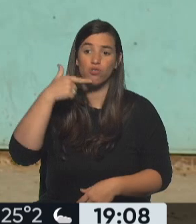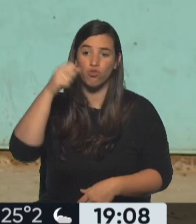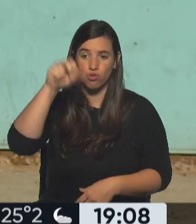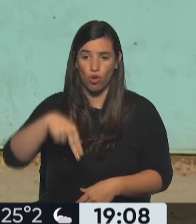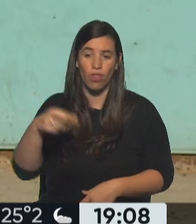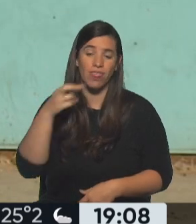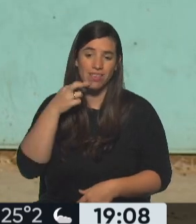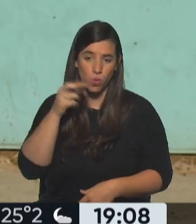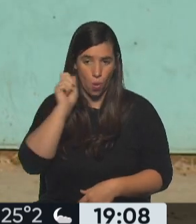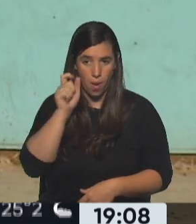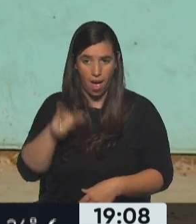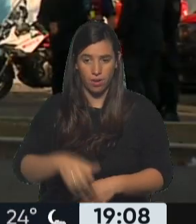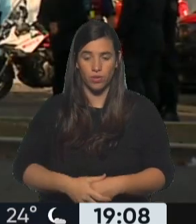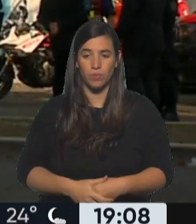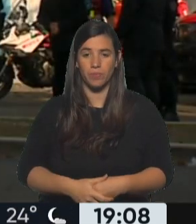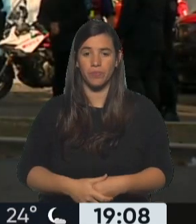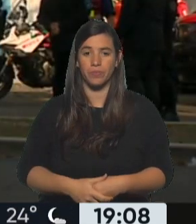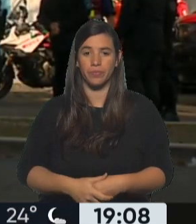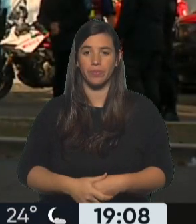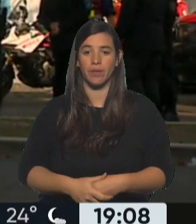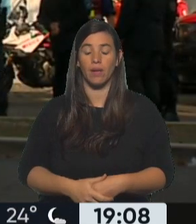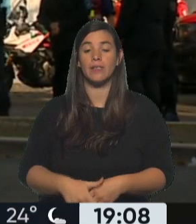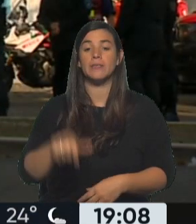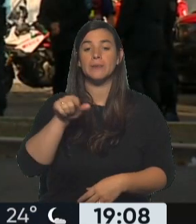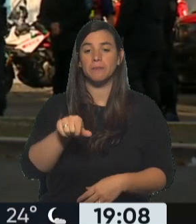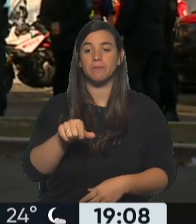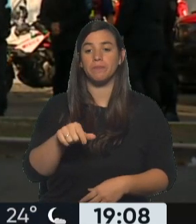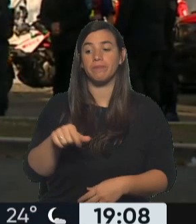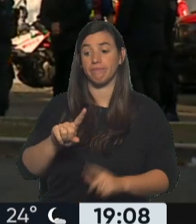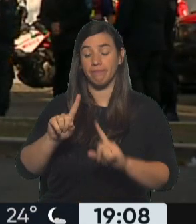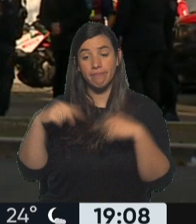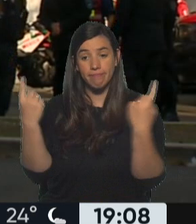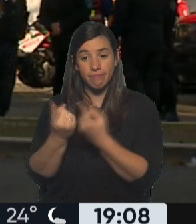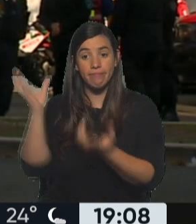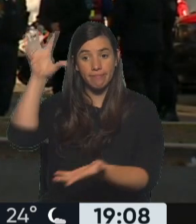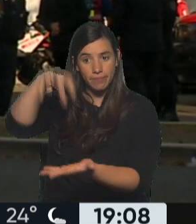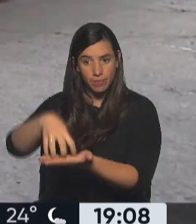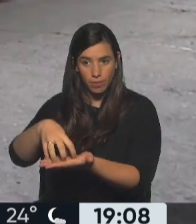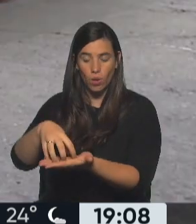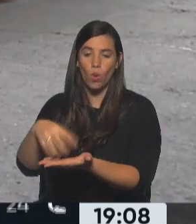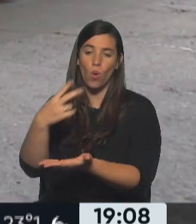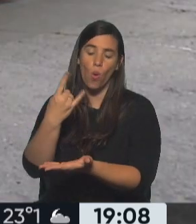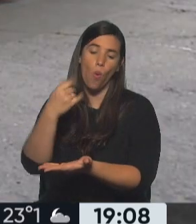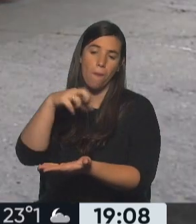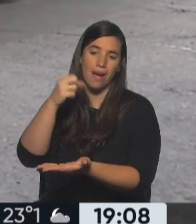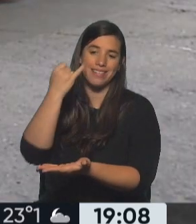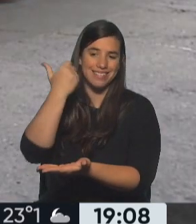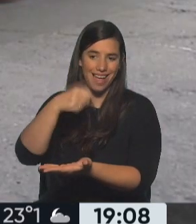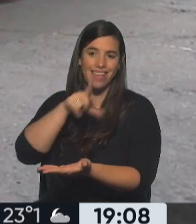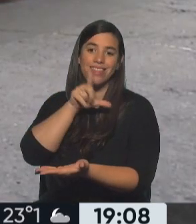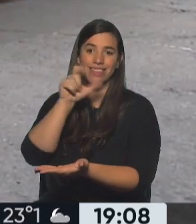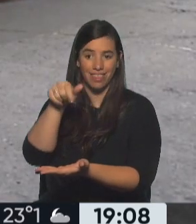acondicionó lo que es un parador para personas en situación de calle, que es Uspallata, y parte de las familias que